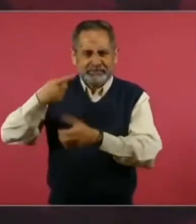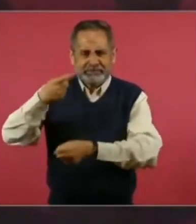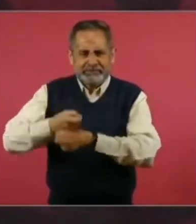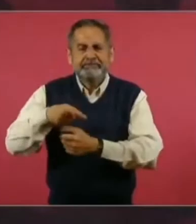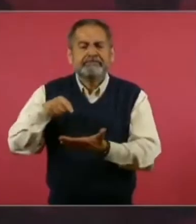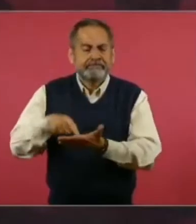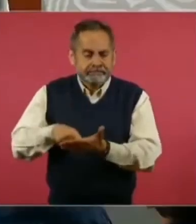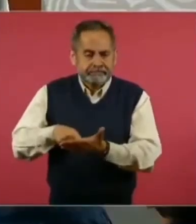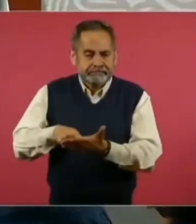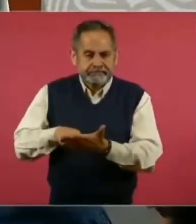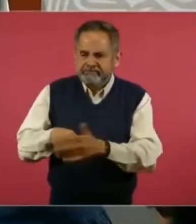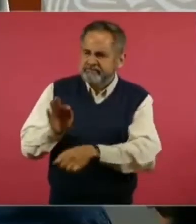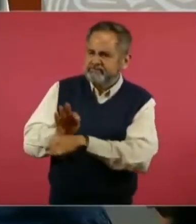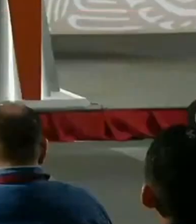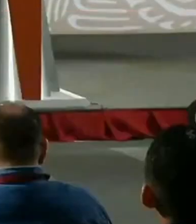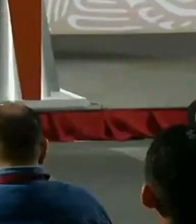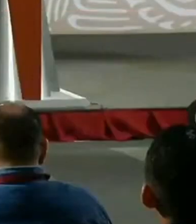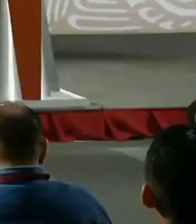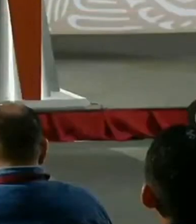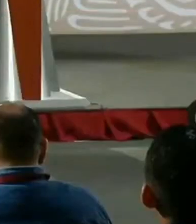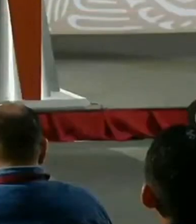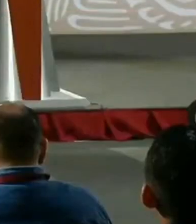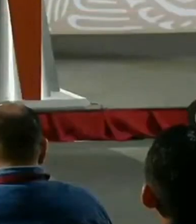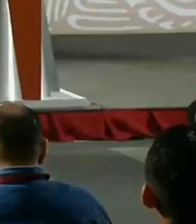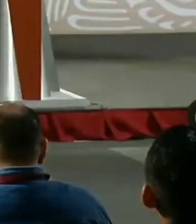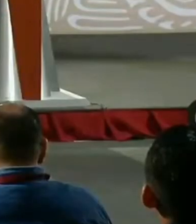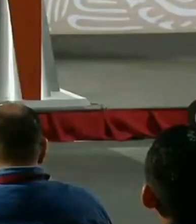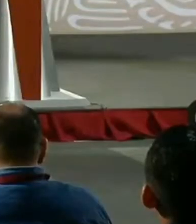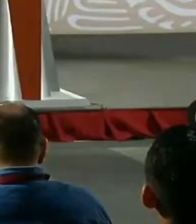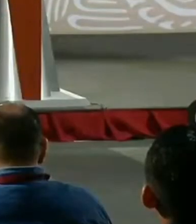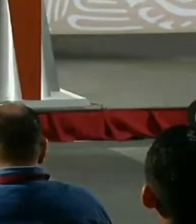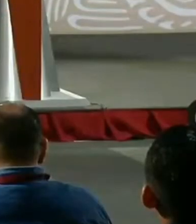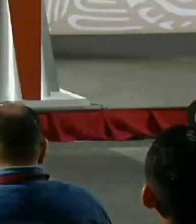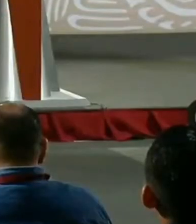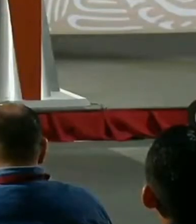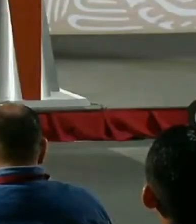que procuraba la justicia,